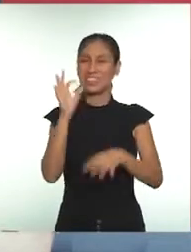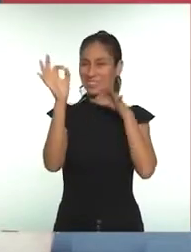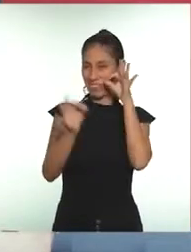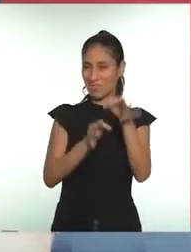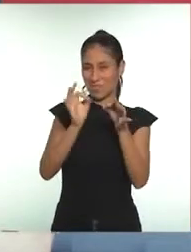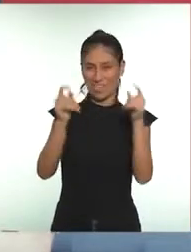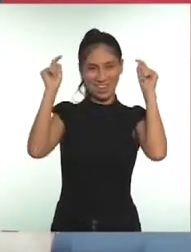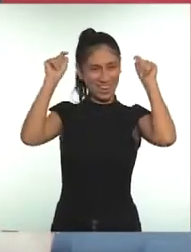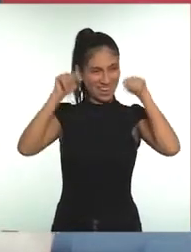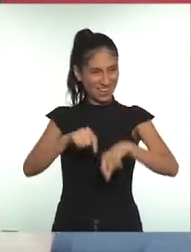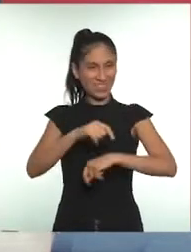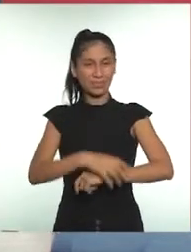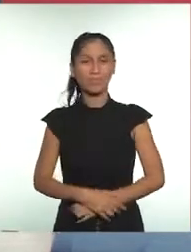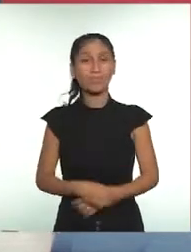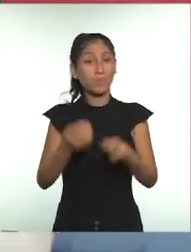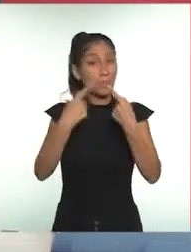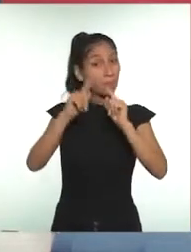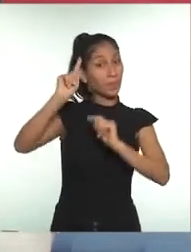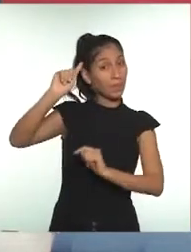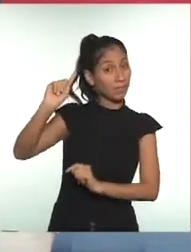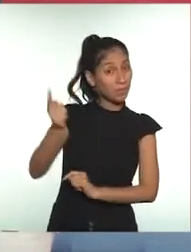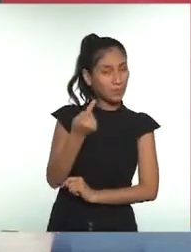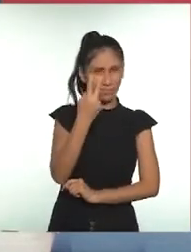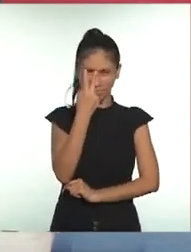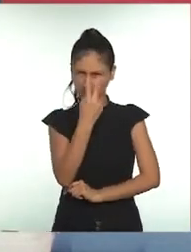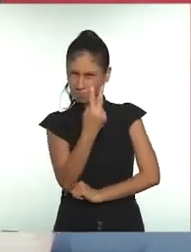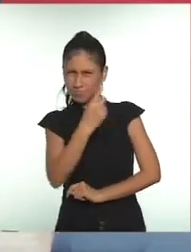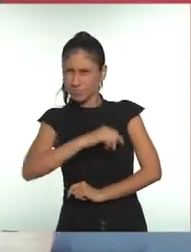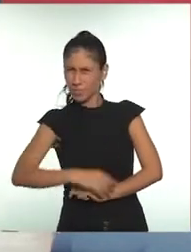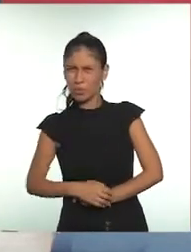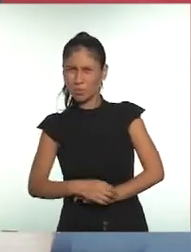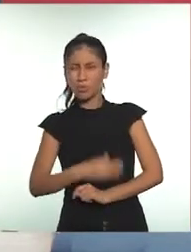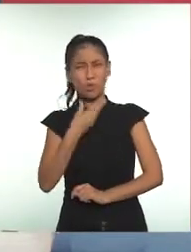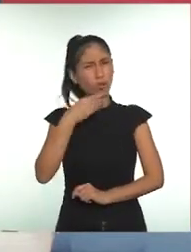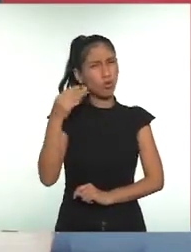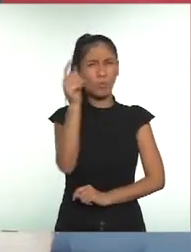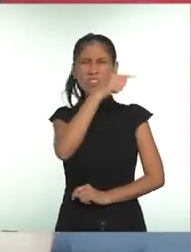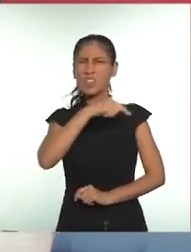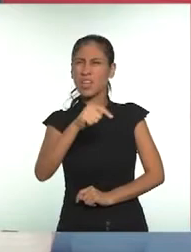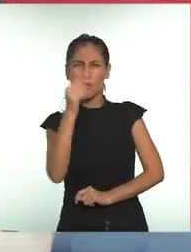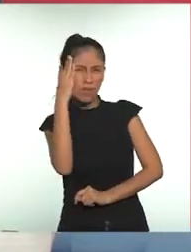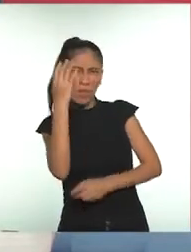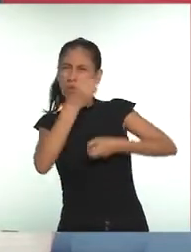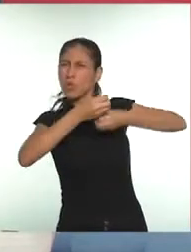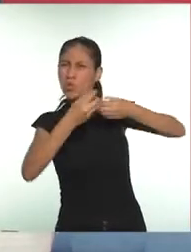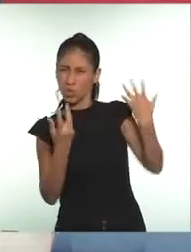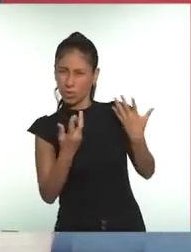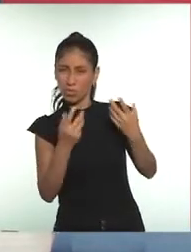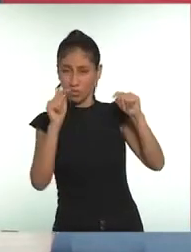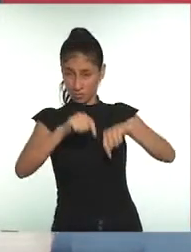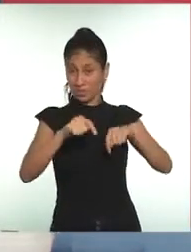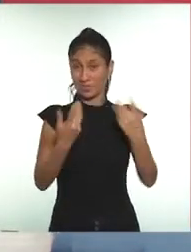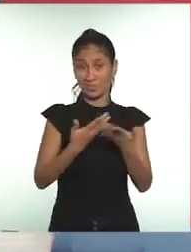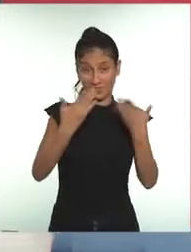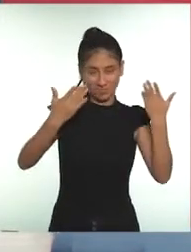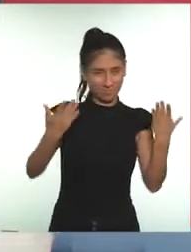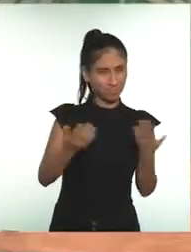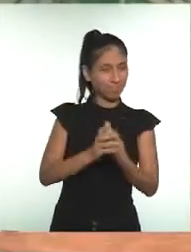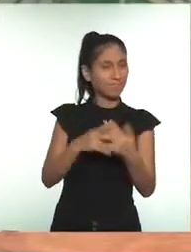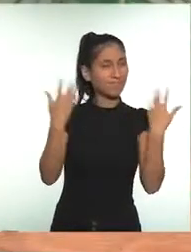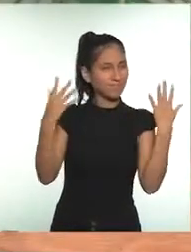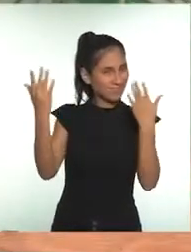Justamente de eso vamos a hablar en esta ocasión. Pero primero averigüemos qué tanto saben las chicas y los chicos de la promo sobre este tipo de